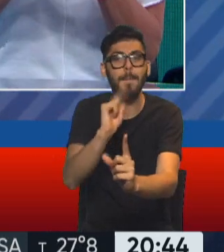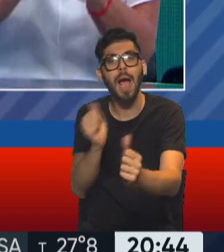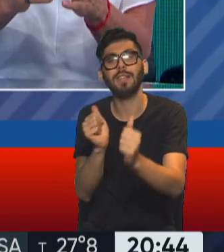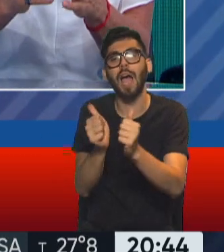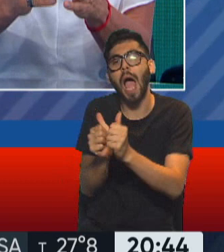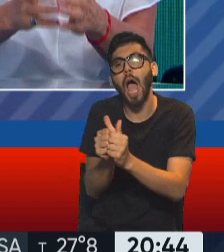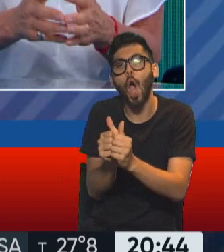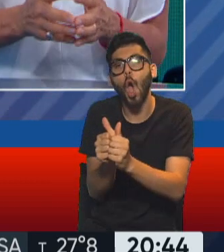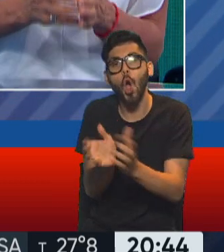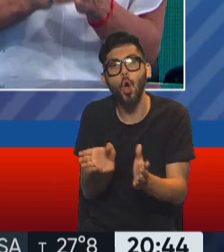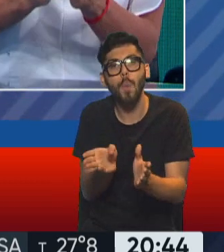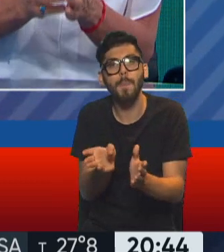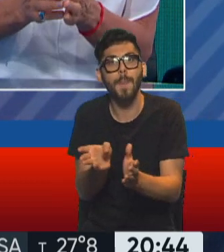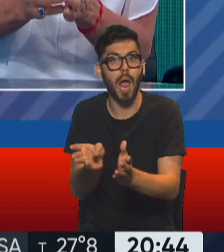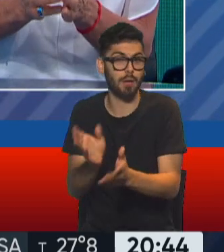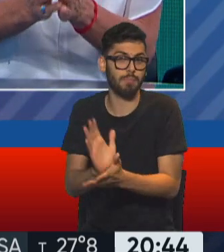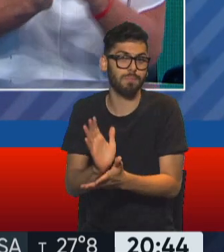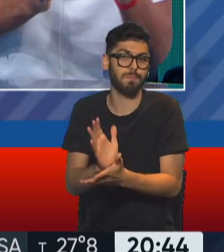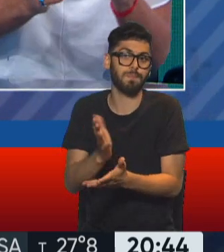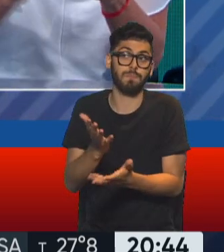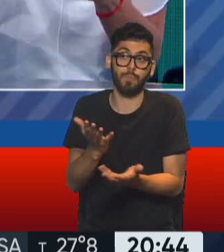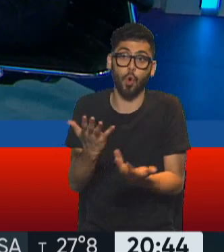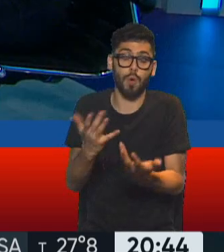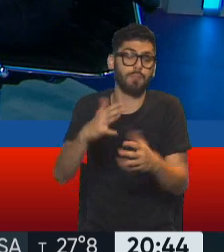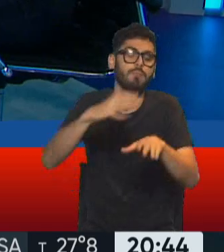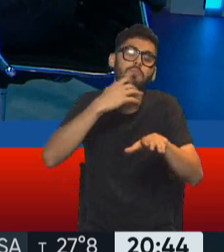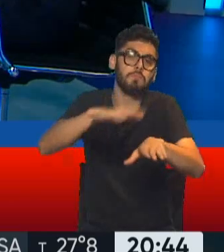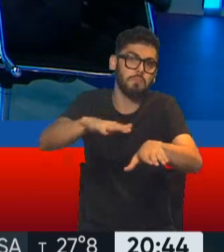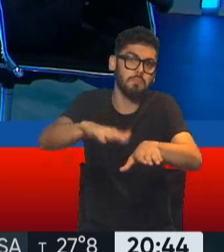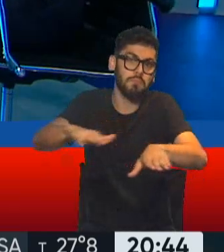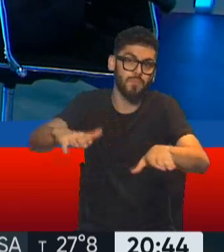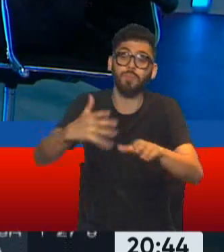de acompañamiento a lo que necesitamos, obviamente, con chicos que no han tenido